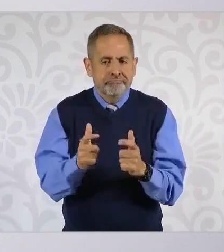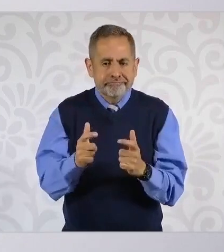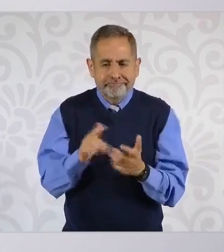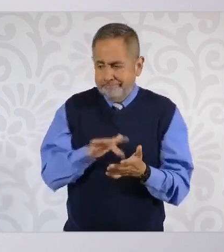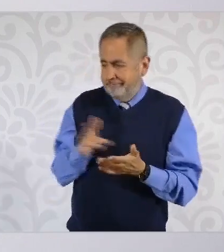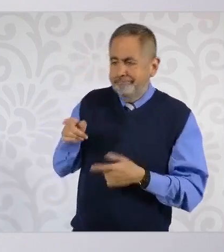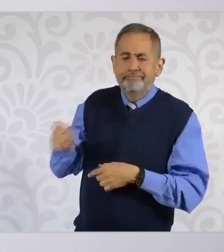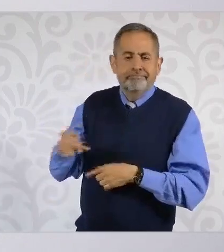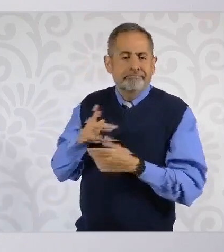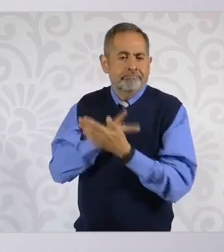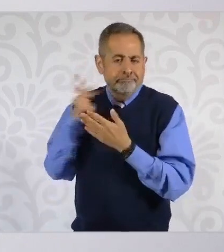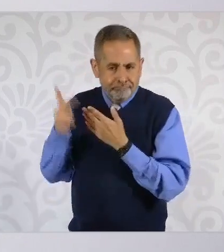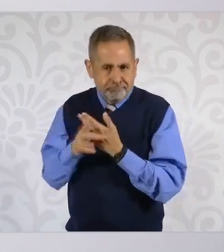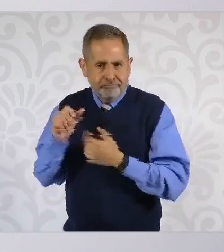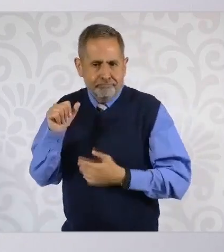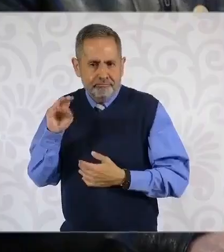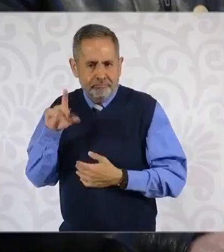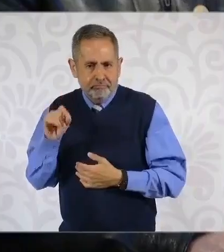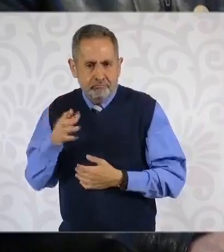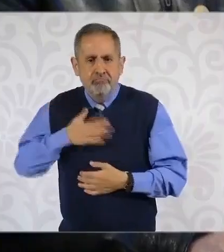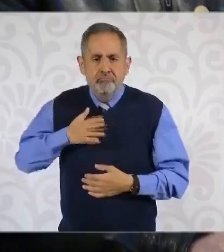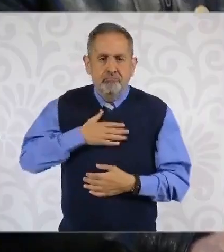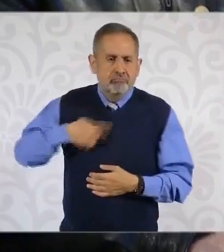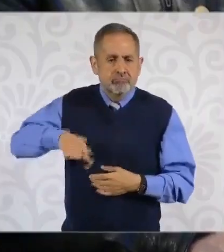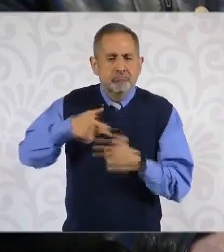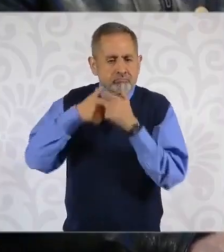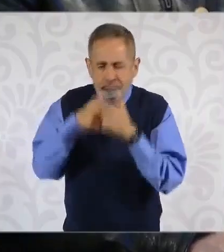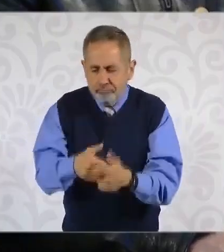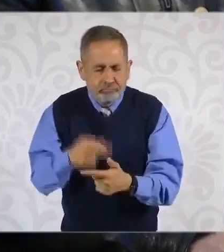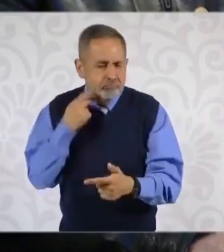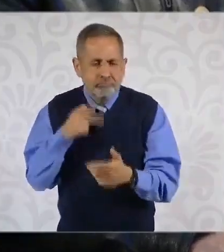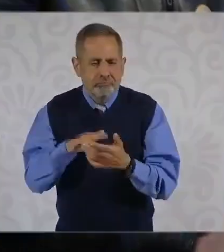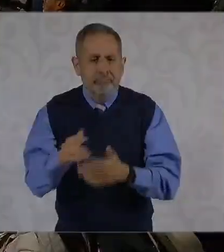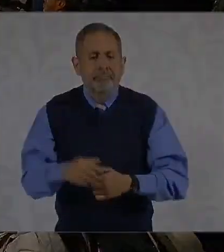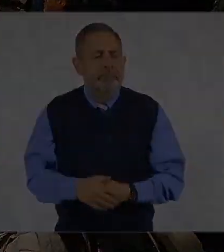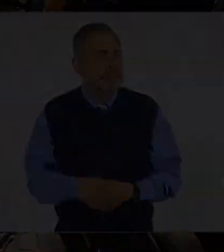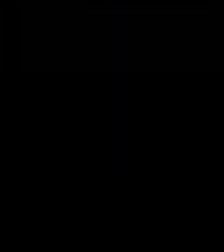y nosotros continuamos con esta política. Gracias, Presidenta.